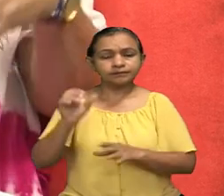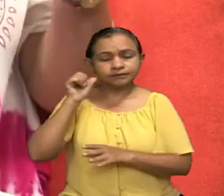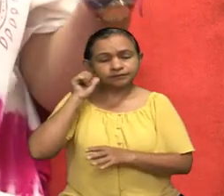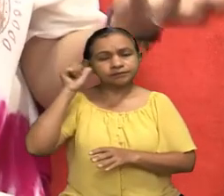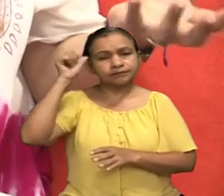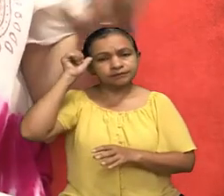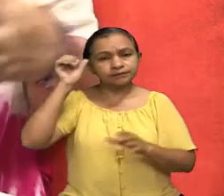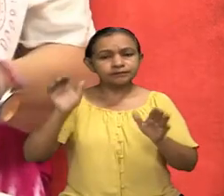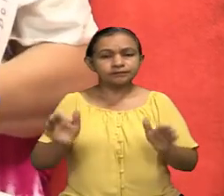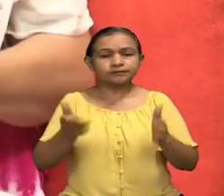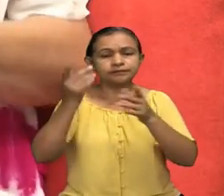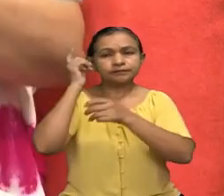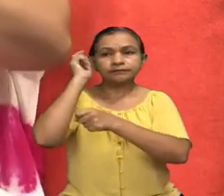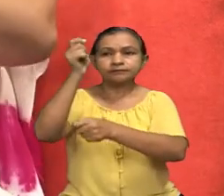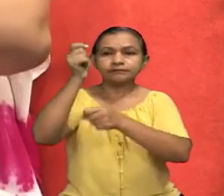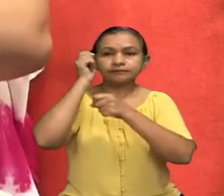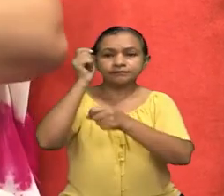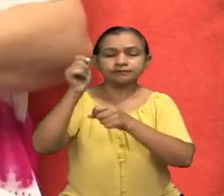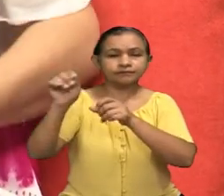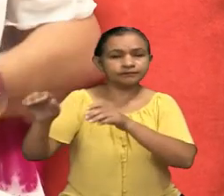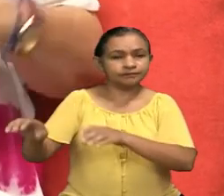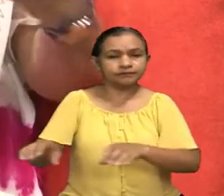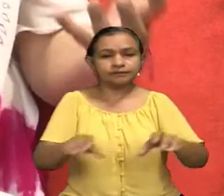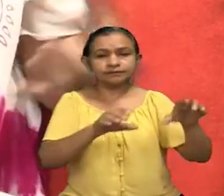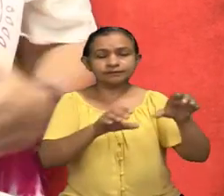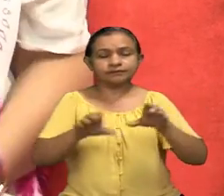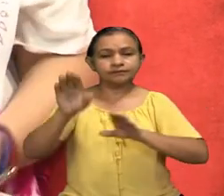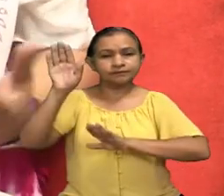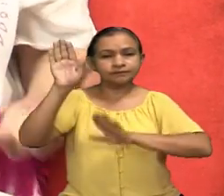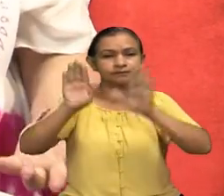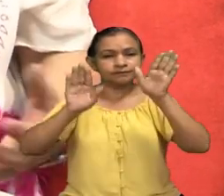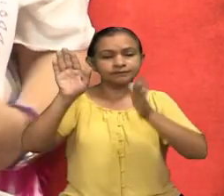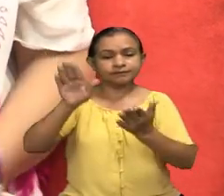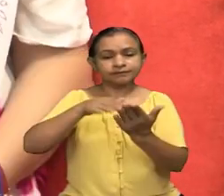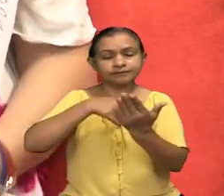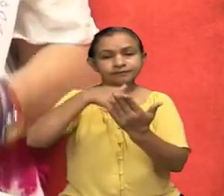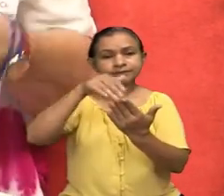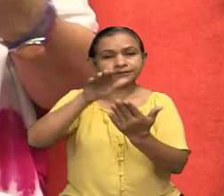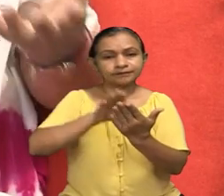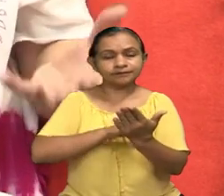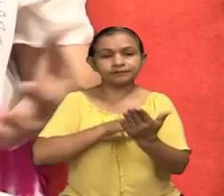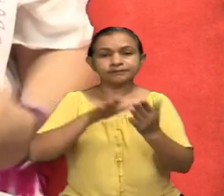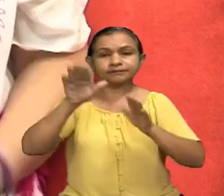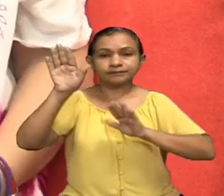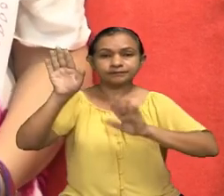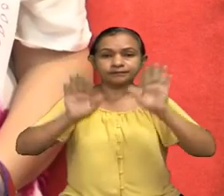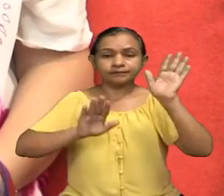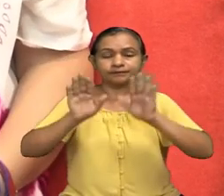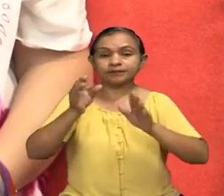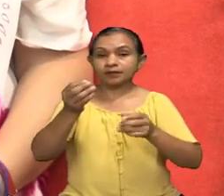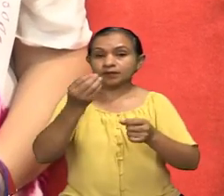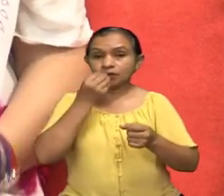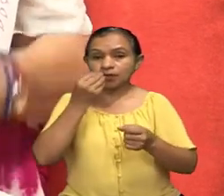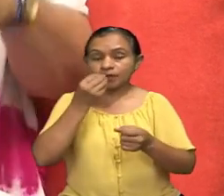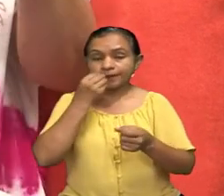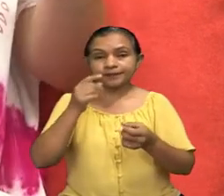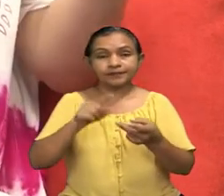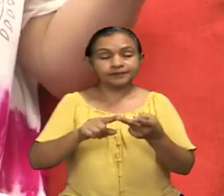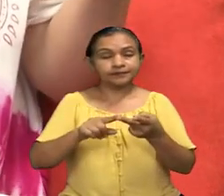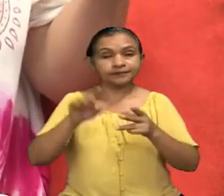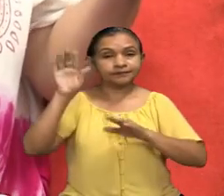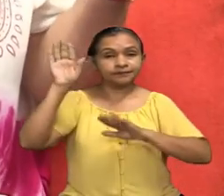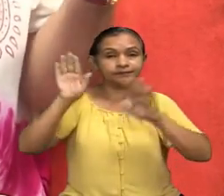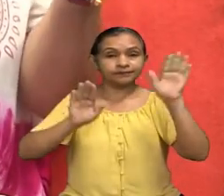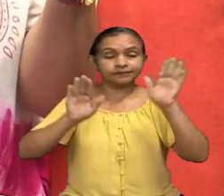mayores, piñatas, actividades de concursos de pintura, concursos de comida,